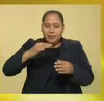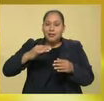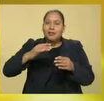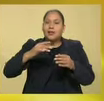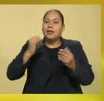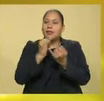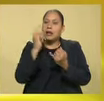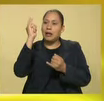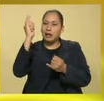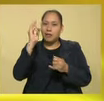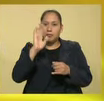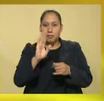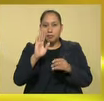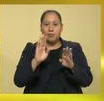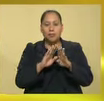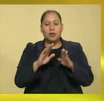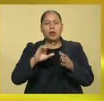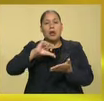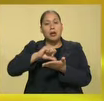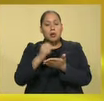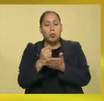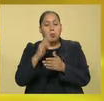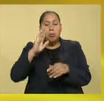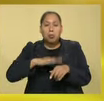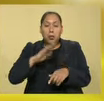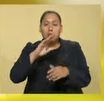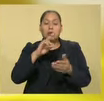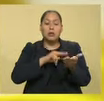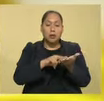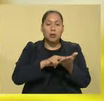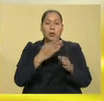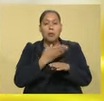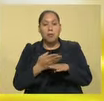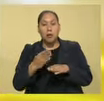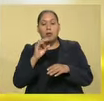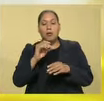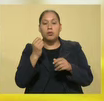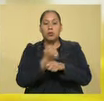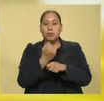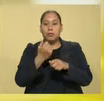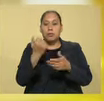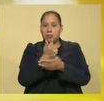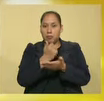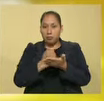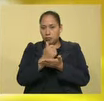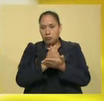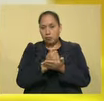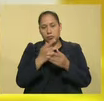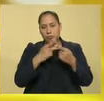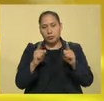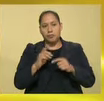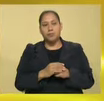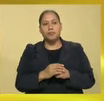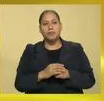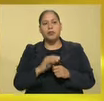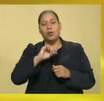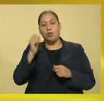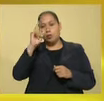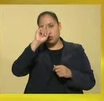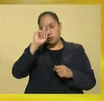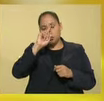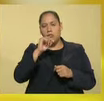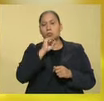y visualmente no la va a cortar como en si traigo negro, blanco y zapatos azules. Y otro tip también muy bueno es